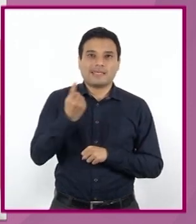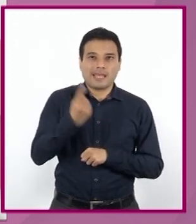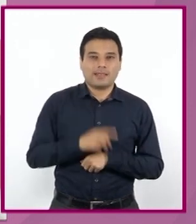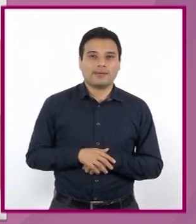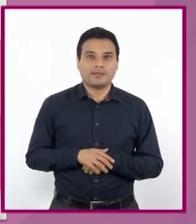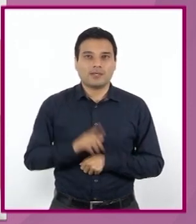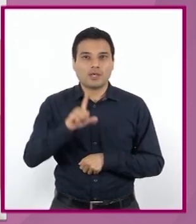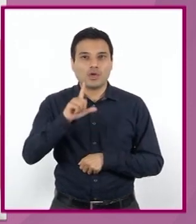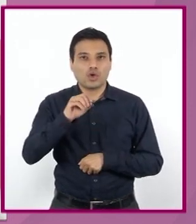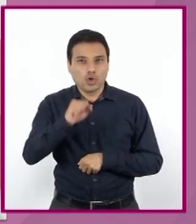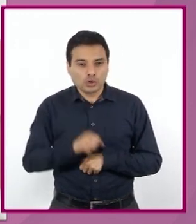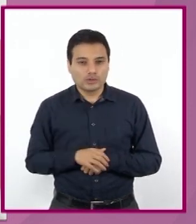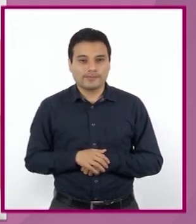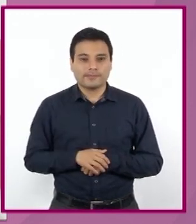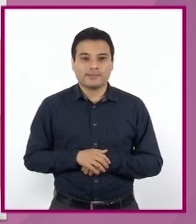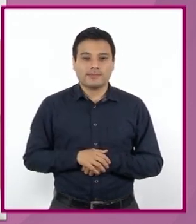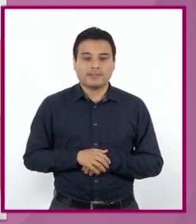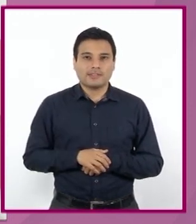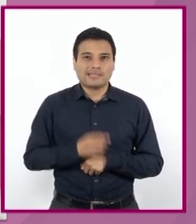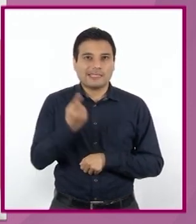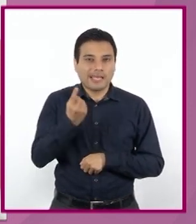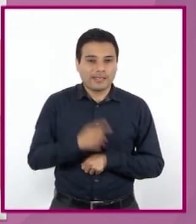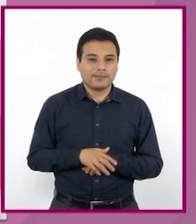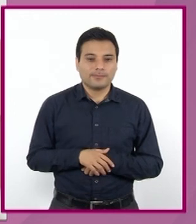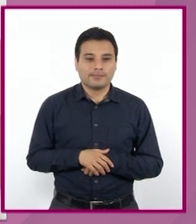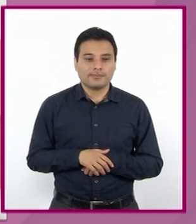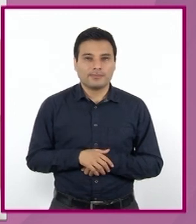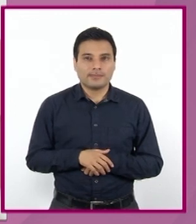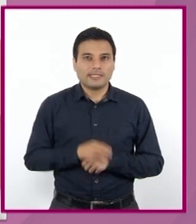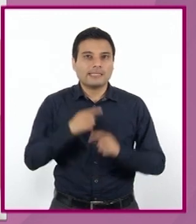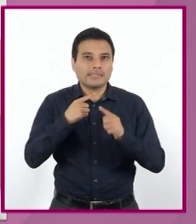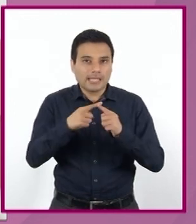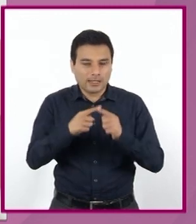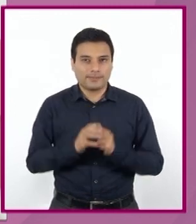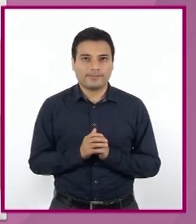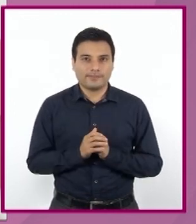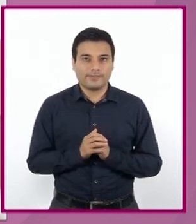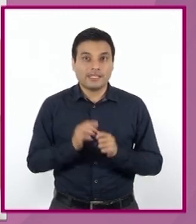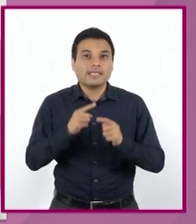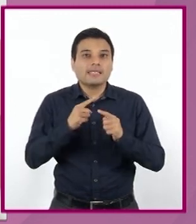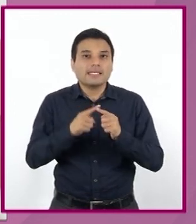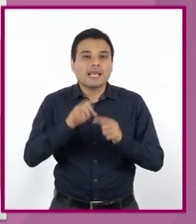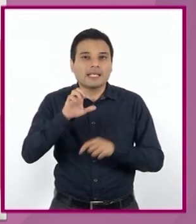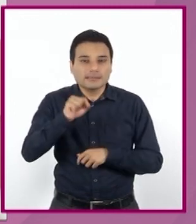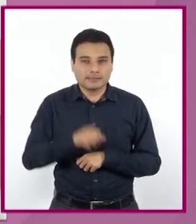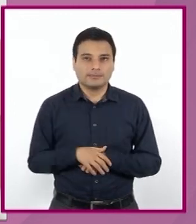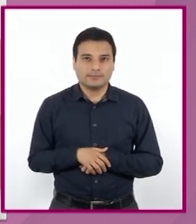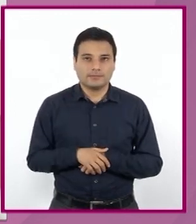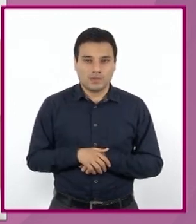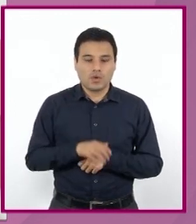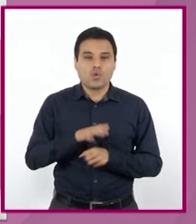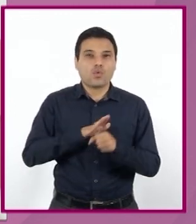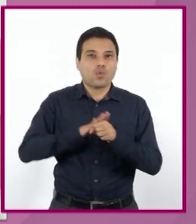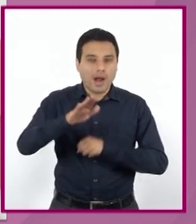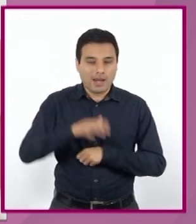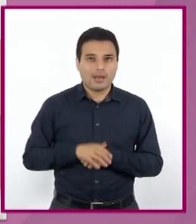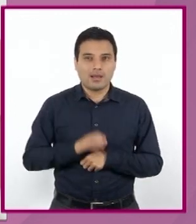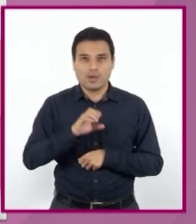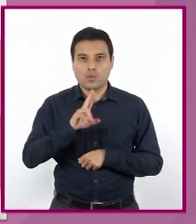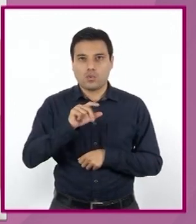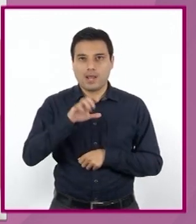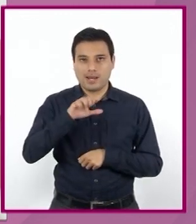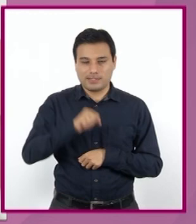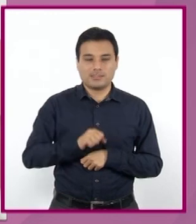qué, la qué, lo qué, quién, quiénes, el cuál, los cuáles,